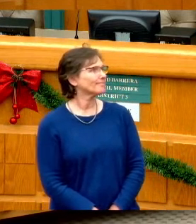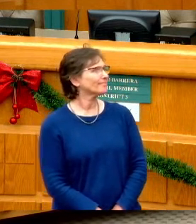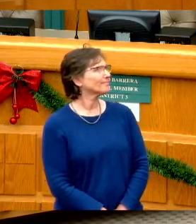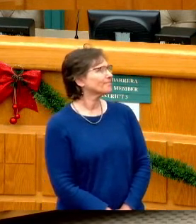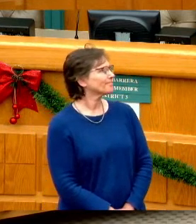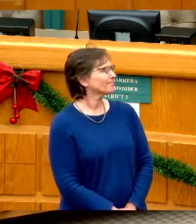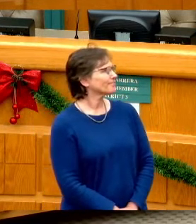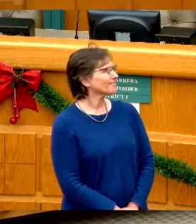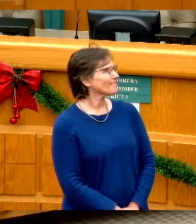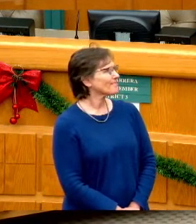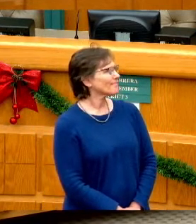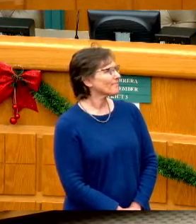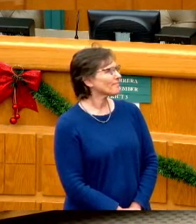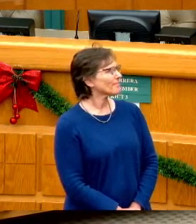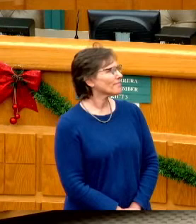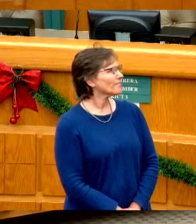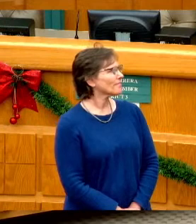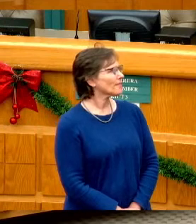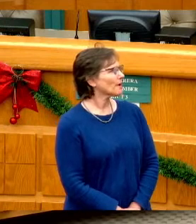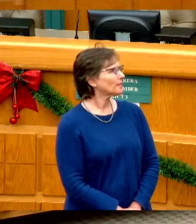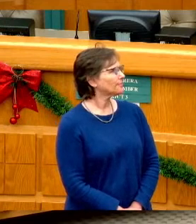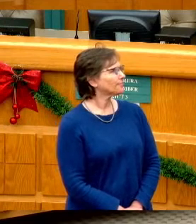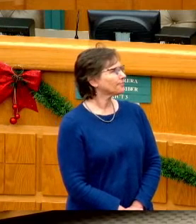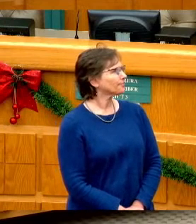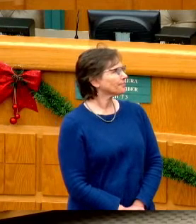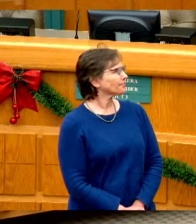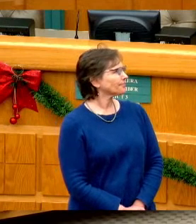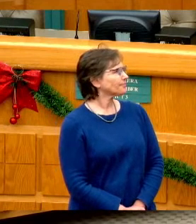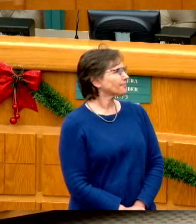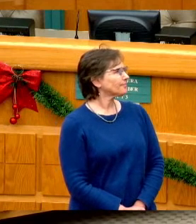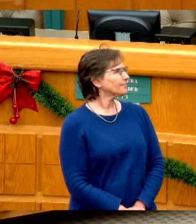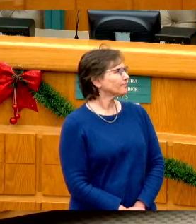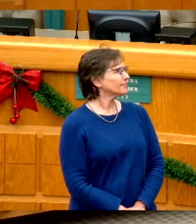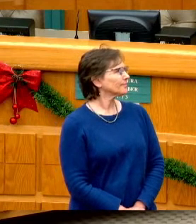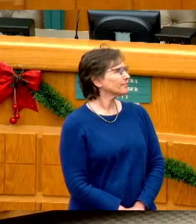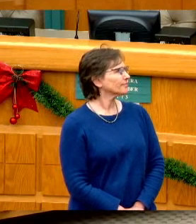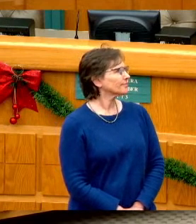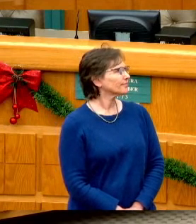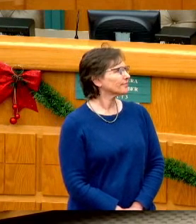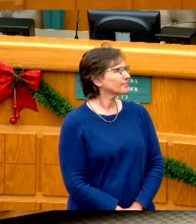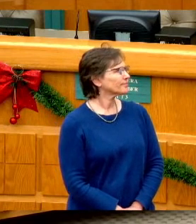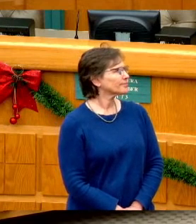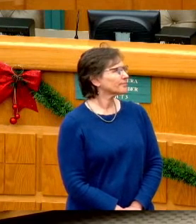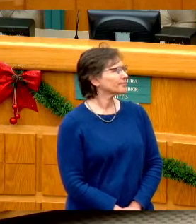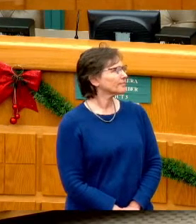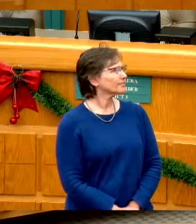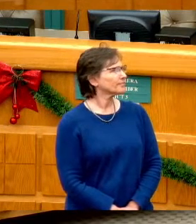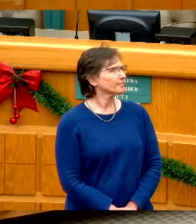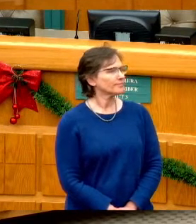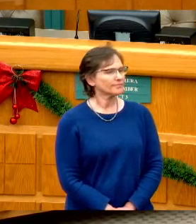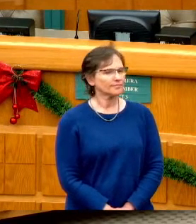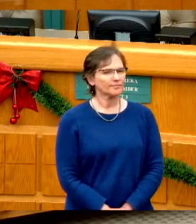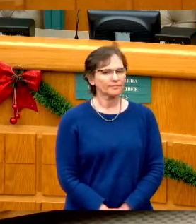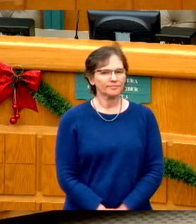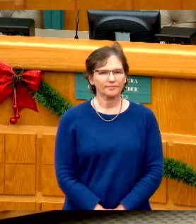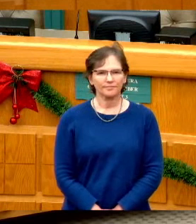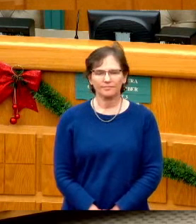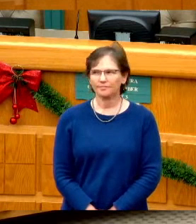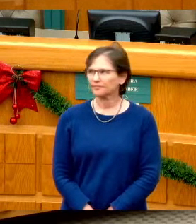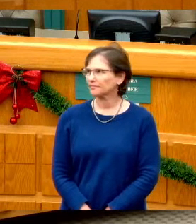llame a la línea directa de proveedores de vacuna COVID-19 del Departamento de Salud del Estado al número